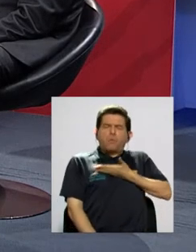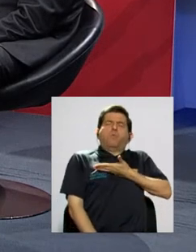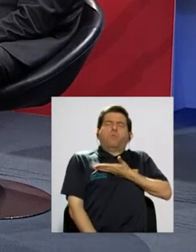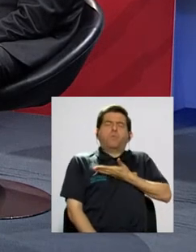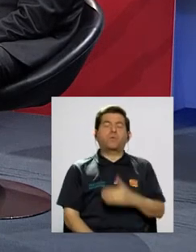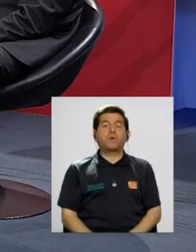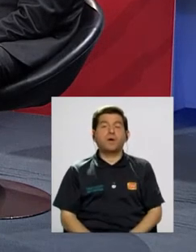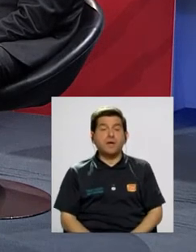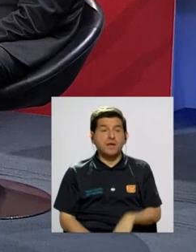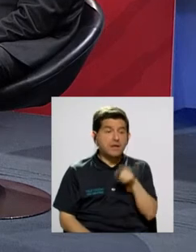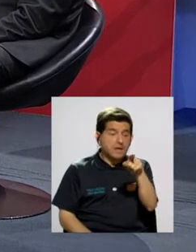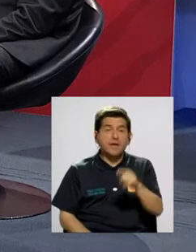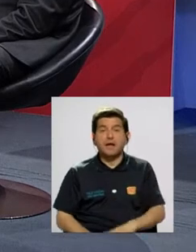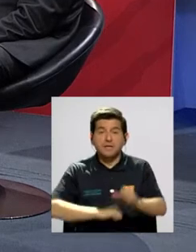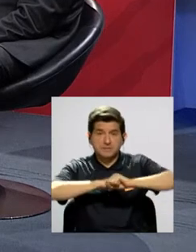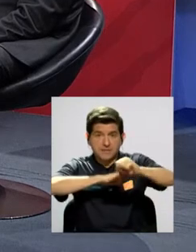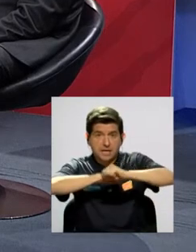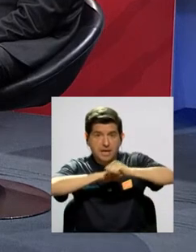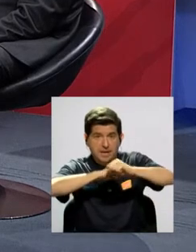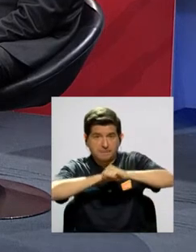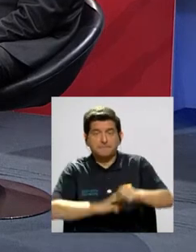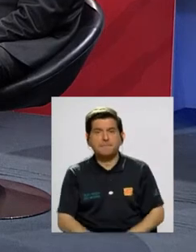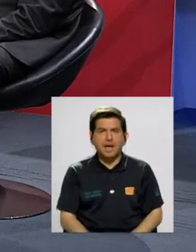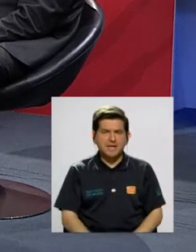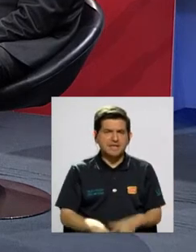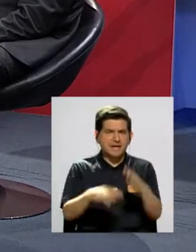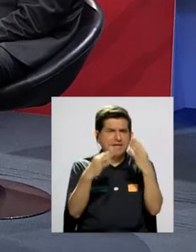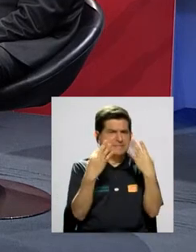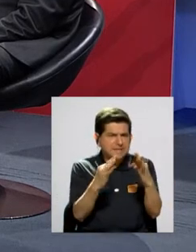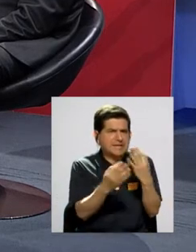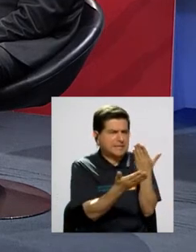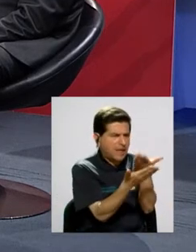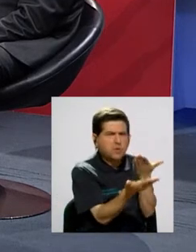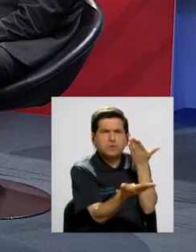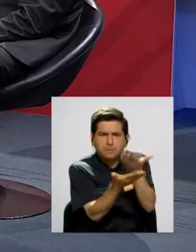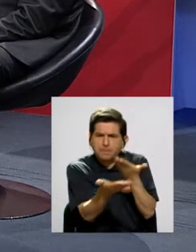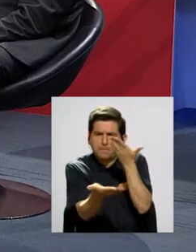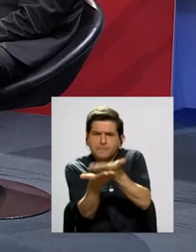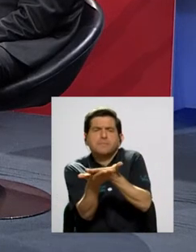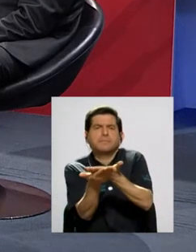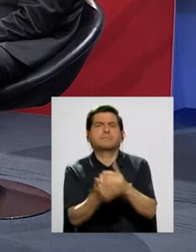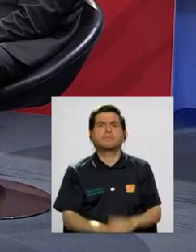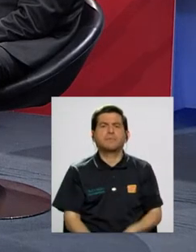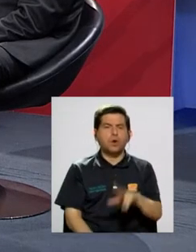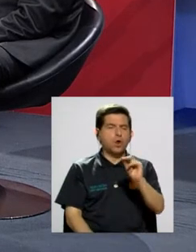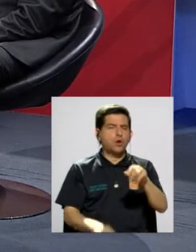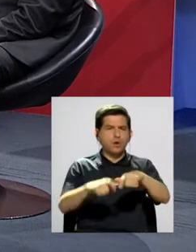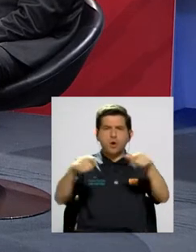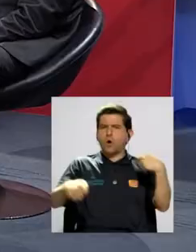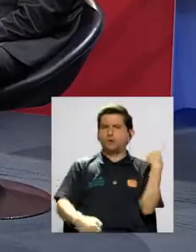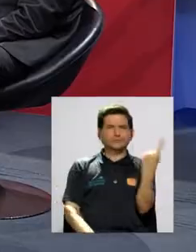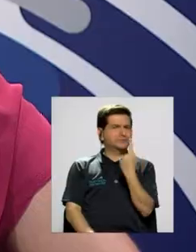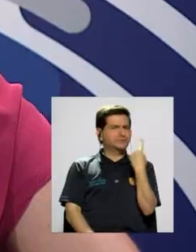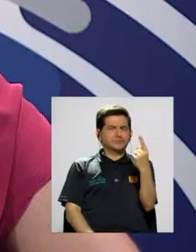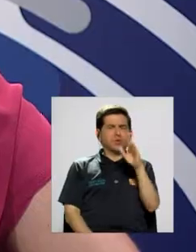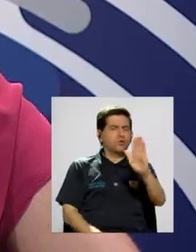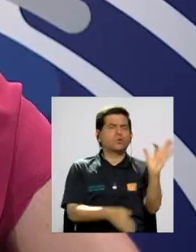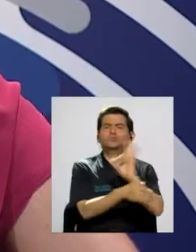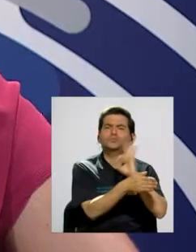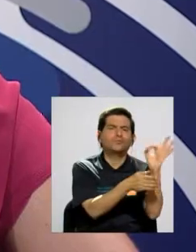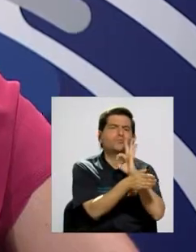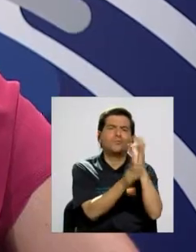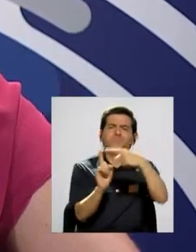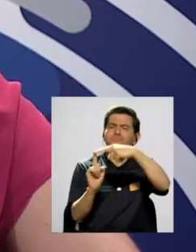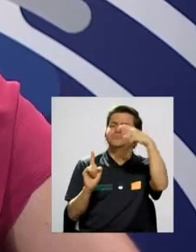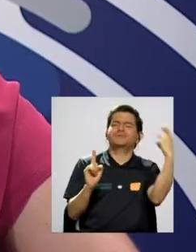esta campaña se le ha puesto mucho a prueba, ¿verdad? Porque básicamente no se debe medir solamente su funcionalidad a